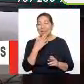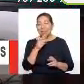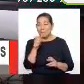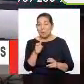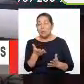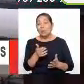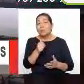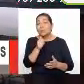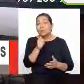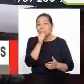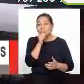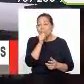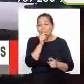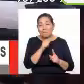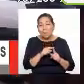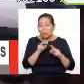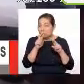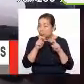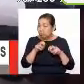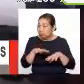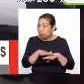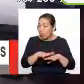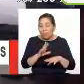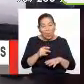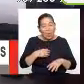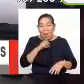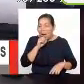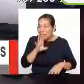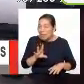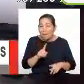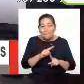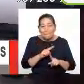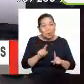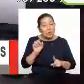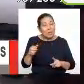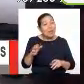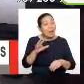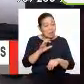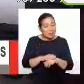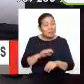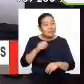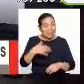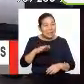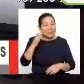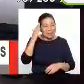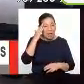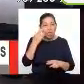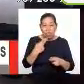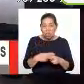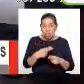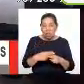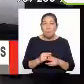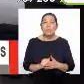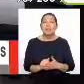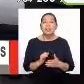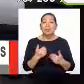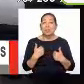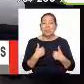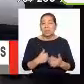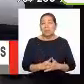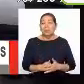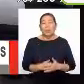medida de seguridad y reserva en las investigaciones no se pone su nombre. Ellos tienen detención preliminar y el detenido tiene